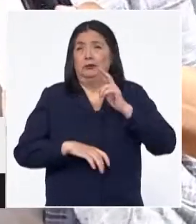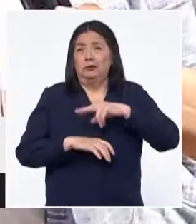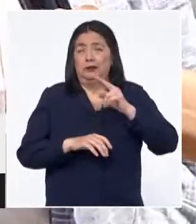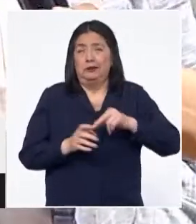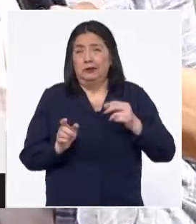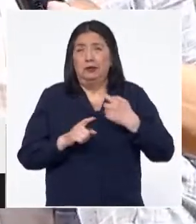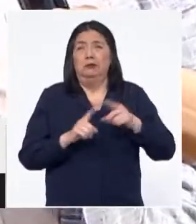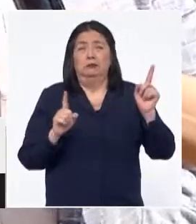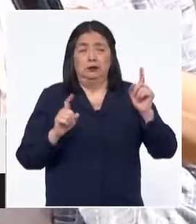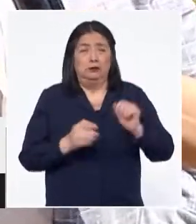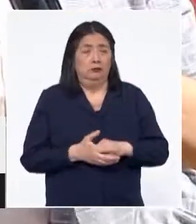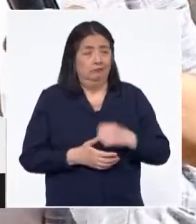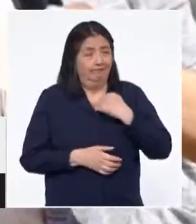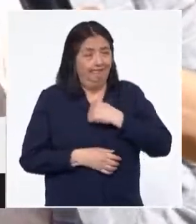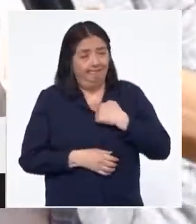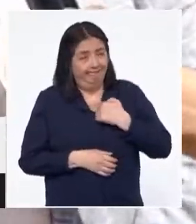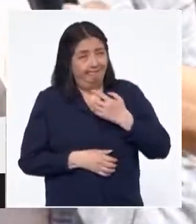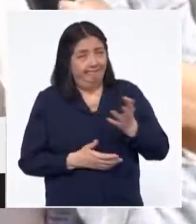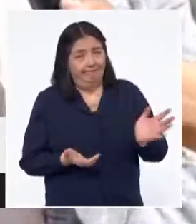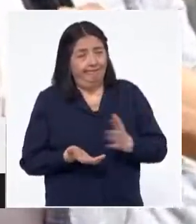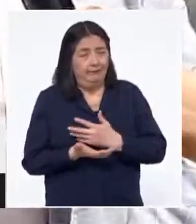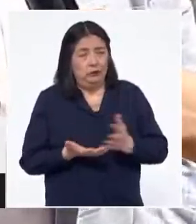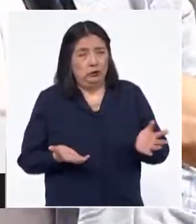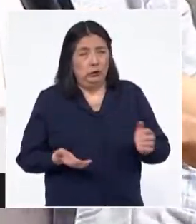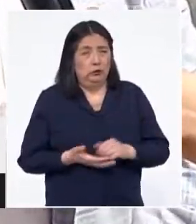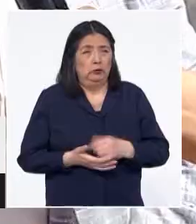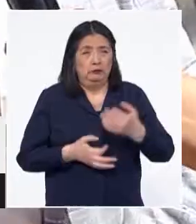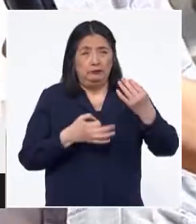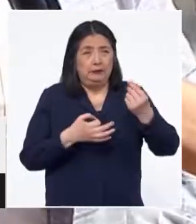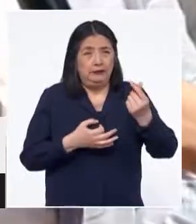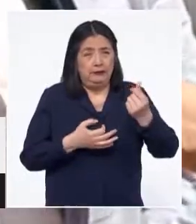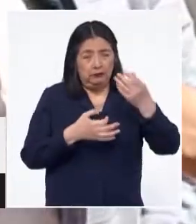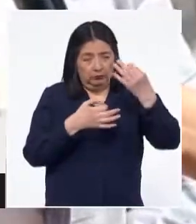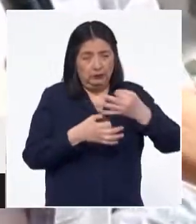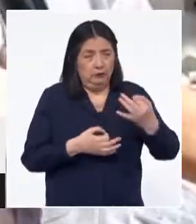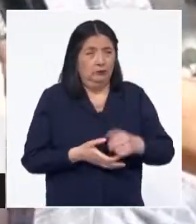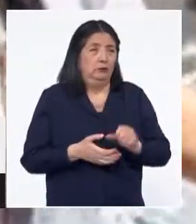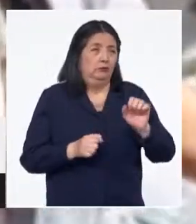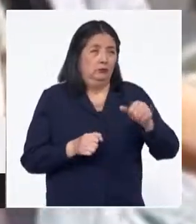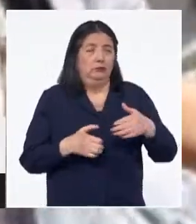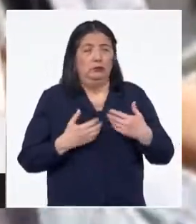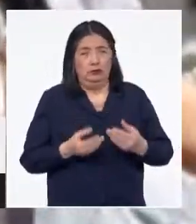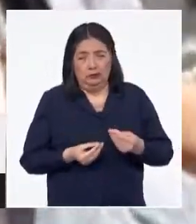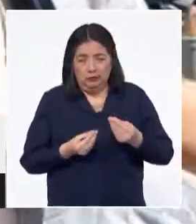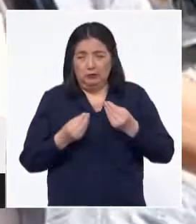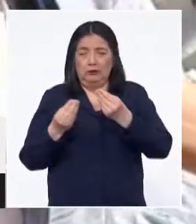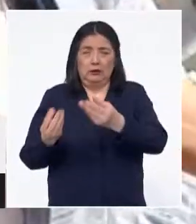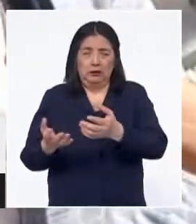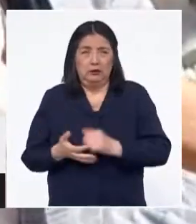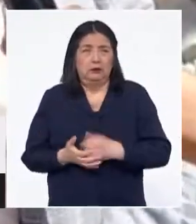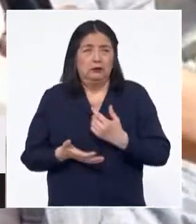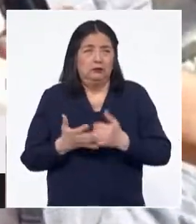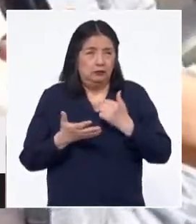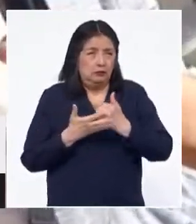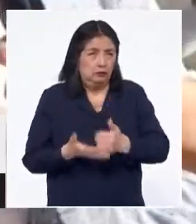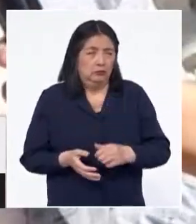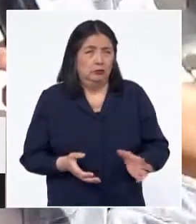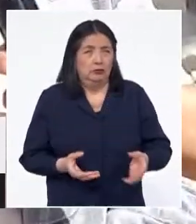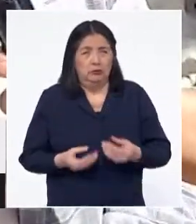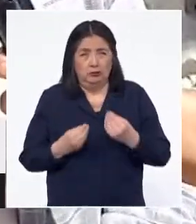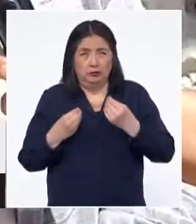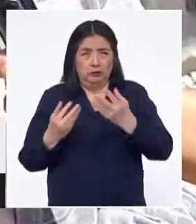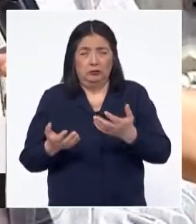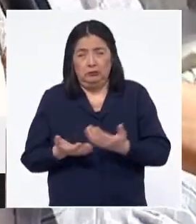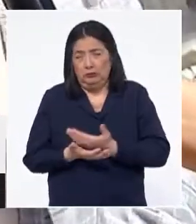pero lamentablemente no tenemos el presupuesto para nosotros asignarles un bono o asignarles